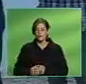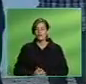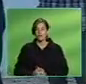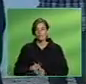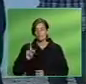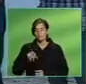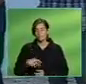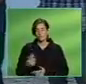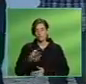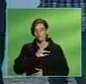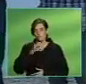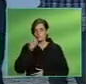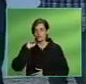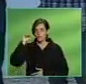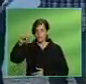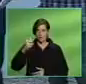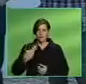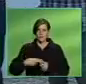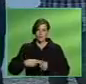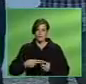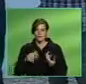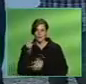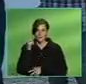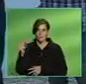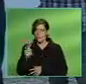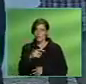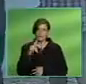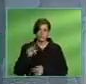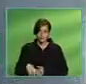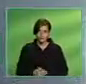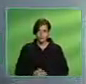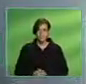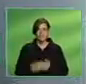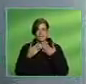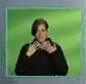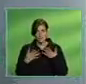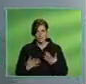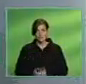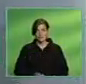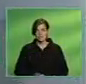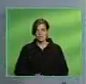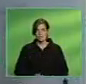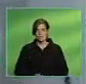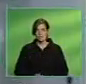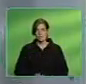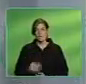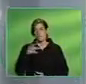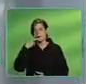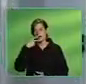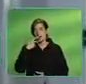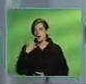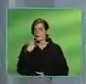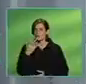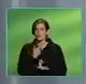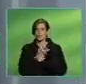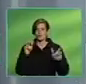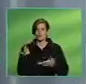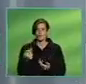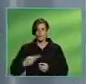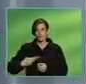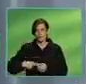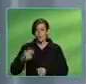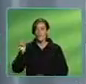PDVSA socialista, la PDVSA del pueblo, que gracias a la política de plena soberanía petrolera,